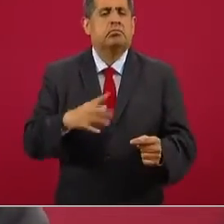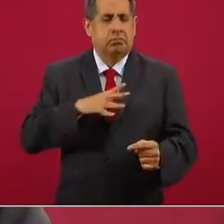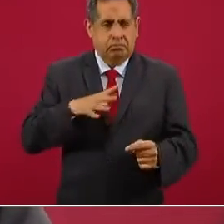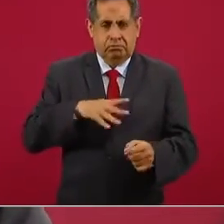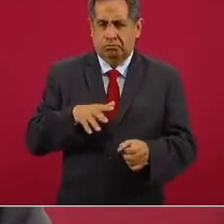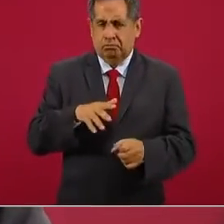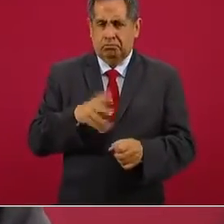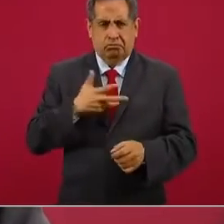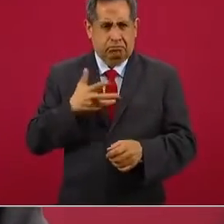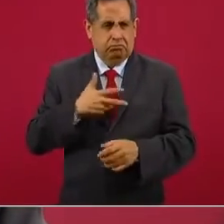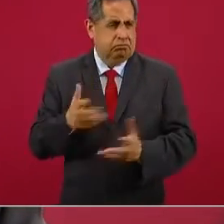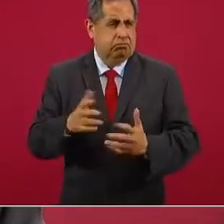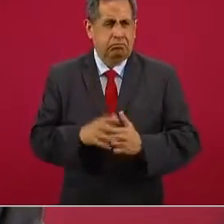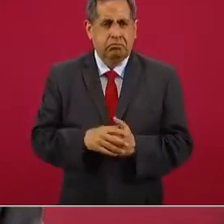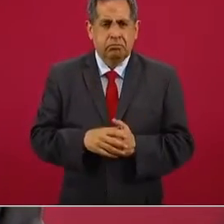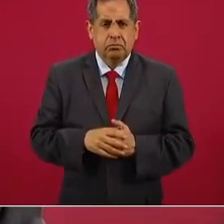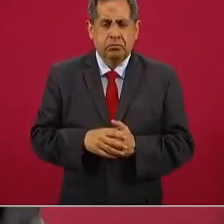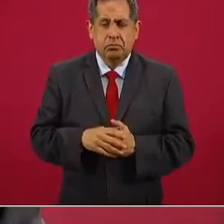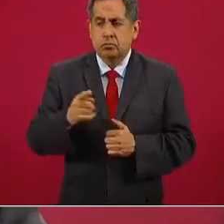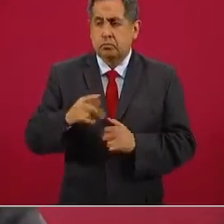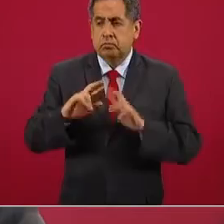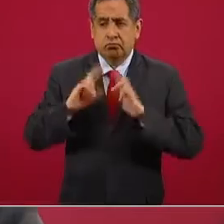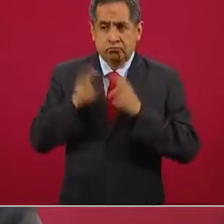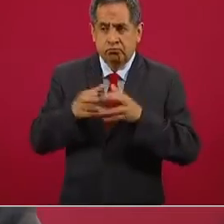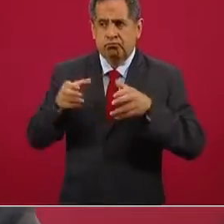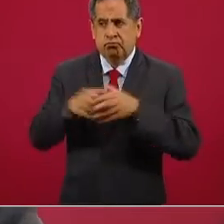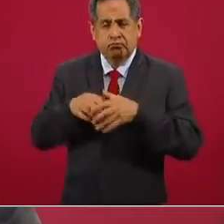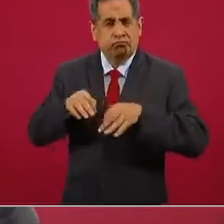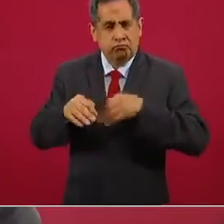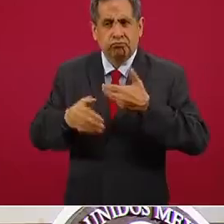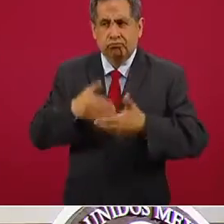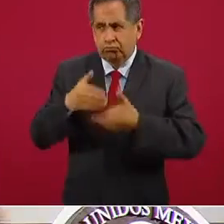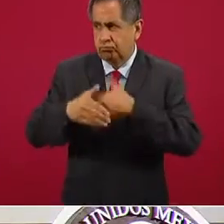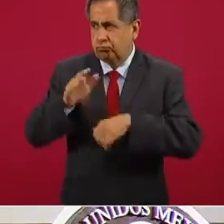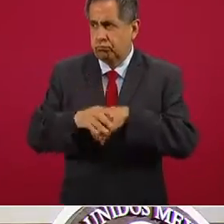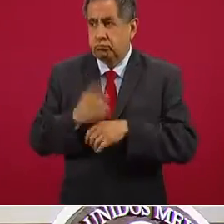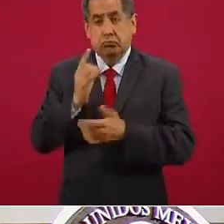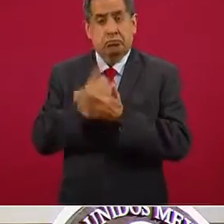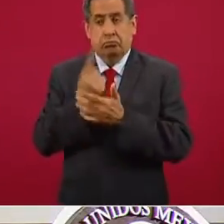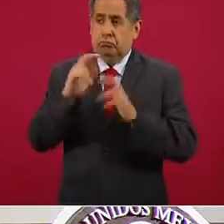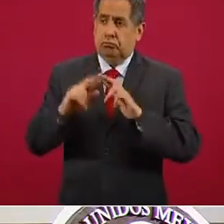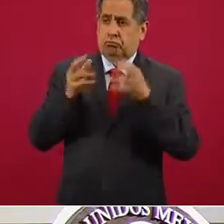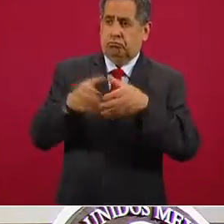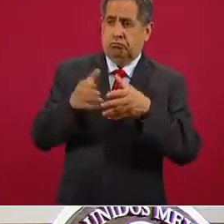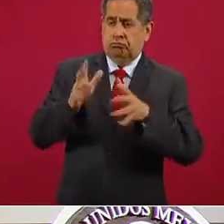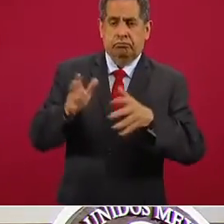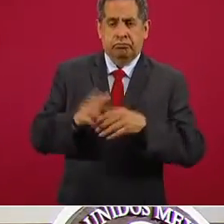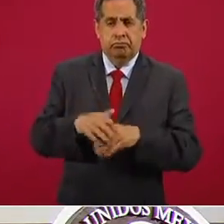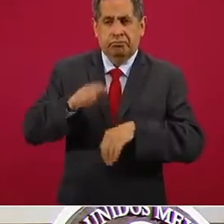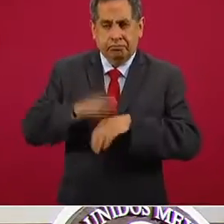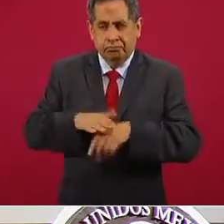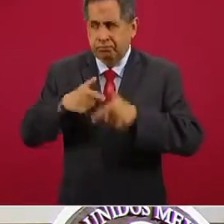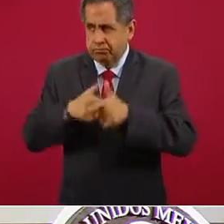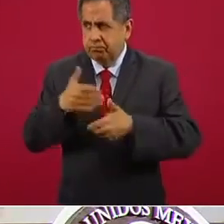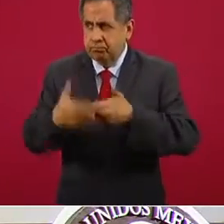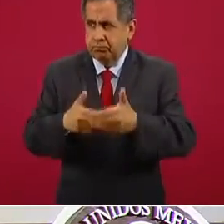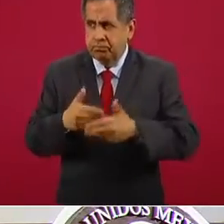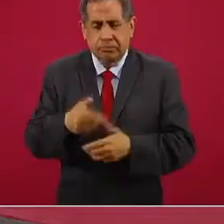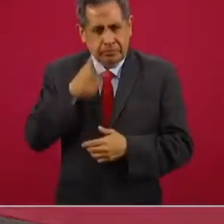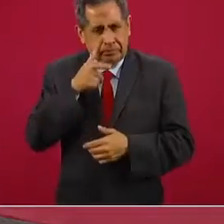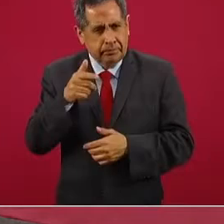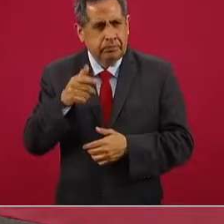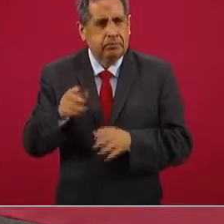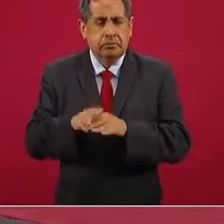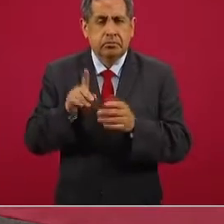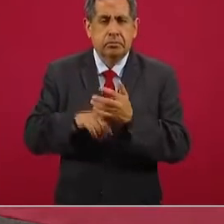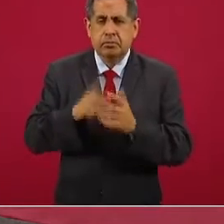nosotros tenemos una sesión de trabajo, más allá de la pura reunión, sino es una sesión de trabajo de seguimiento, y lo vemos directamente